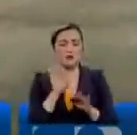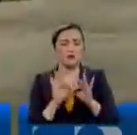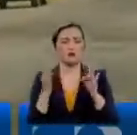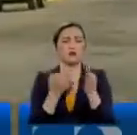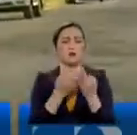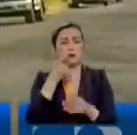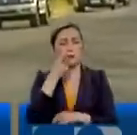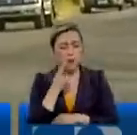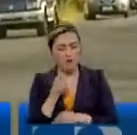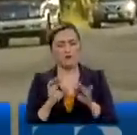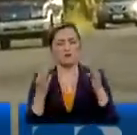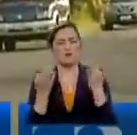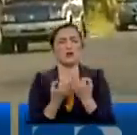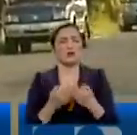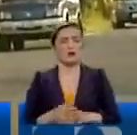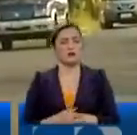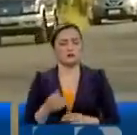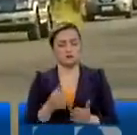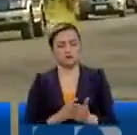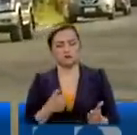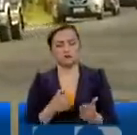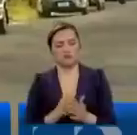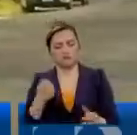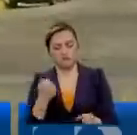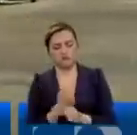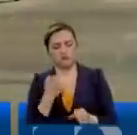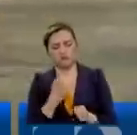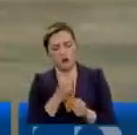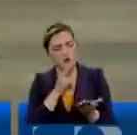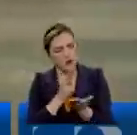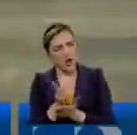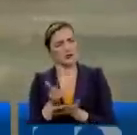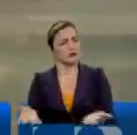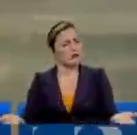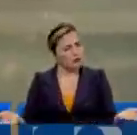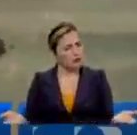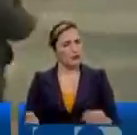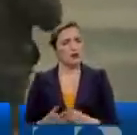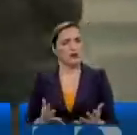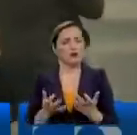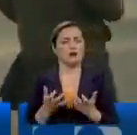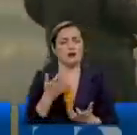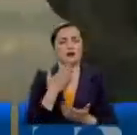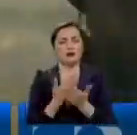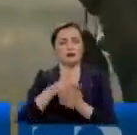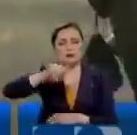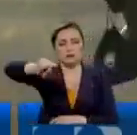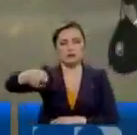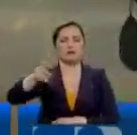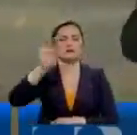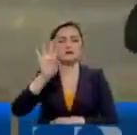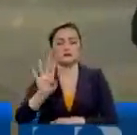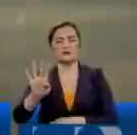familia, padres de familia que le luchamos a la vida y trabajamos decentemente y queremos nosotros agradecer a